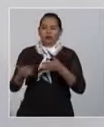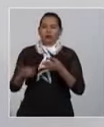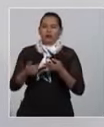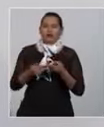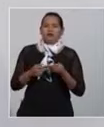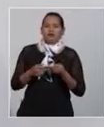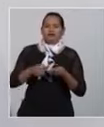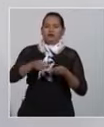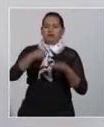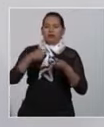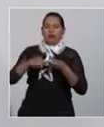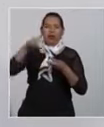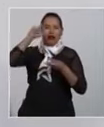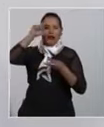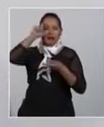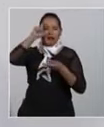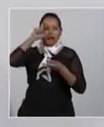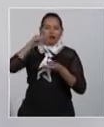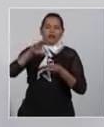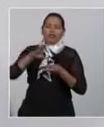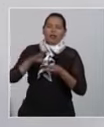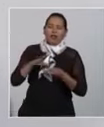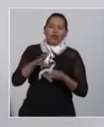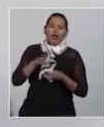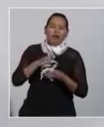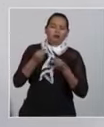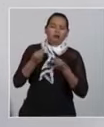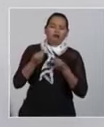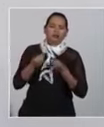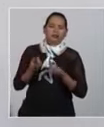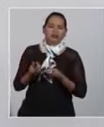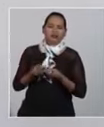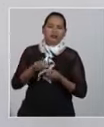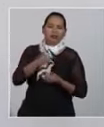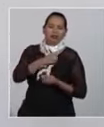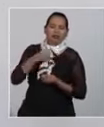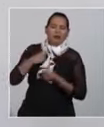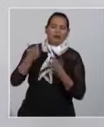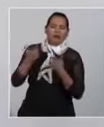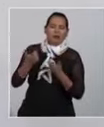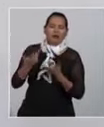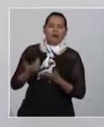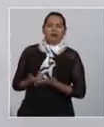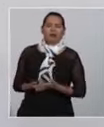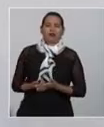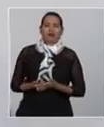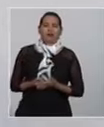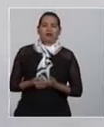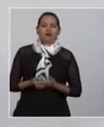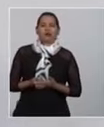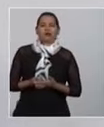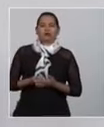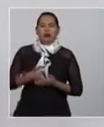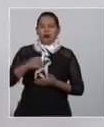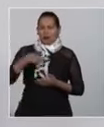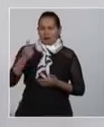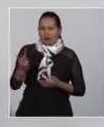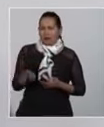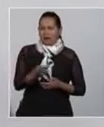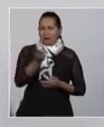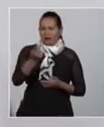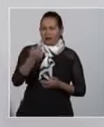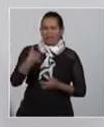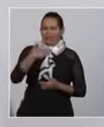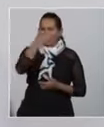ha quedado a deber en todos sus cargos. Y si no, pregúntenle a los derechohabientes del IMSS. Yo pregunto, ¿no están hartos